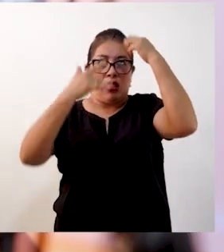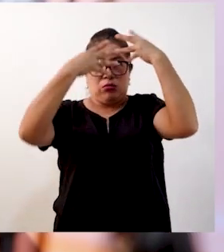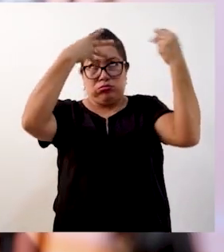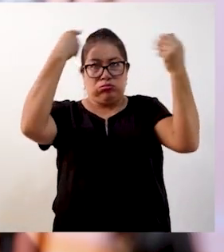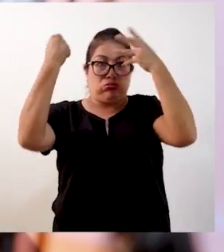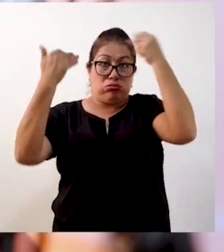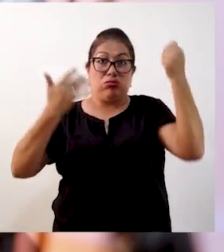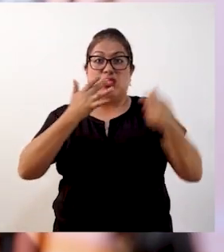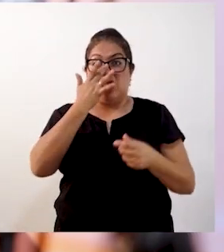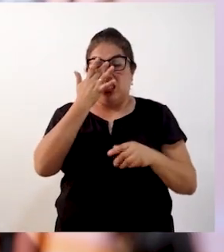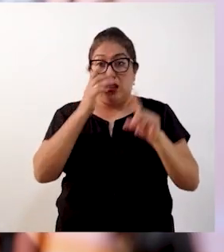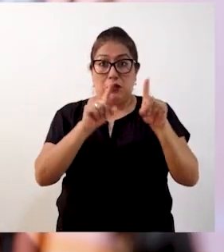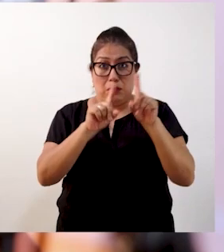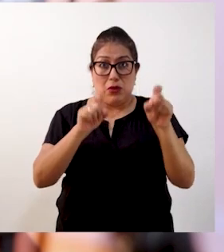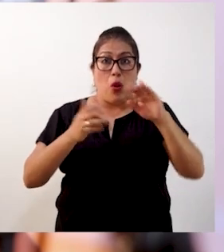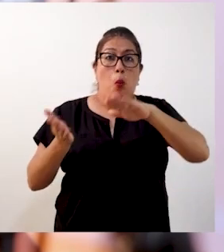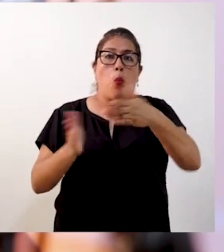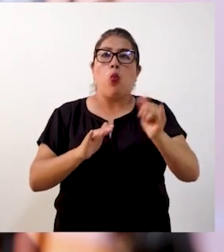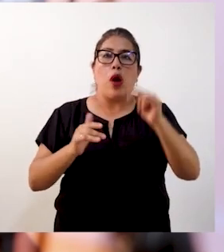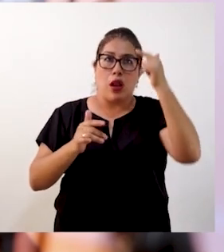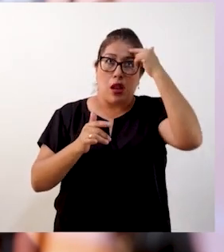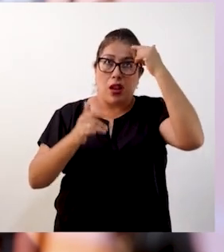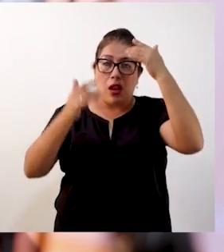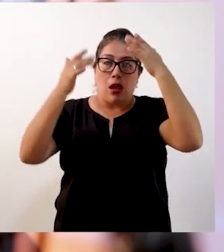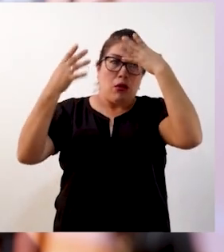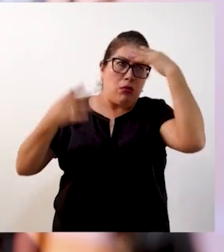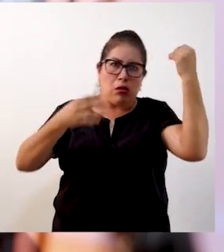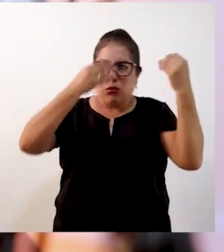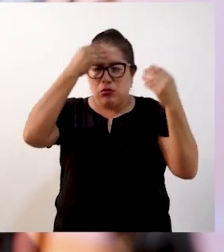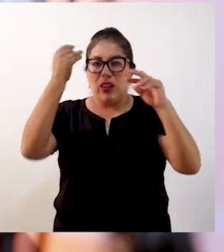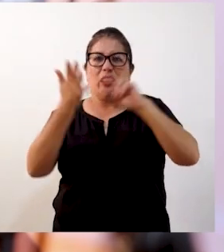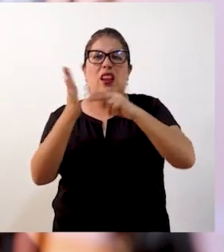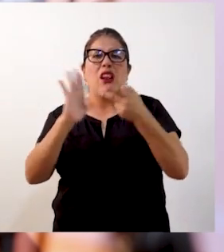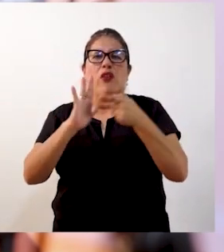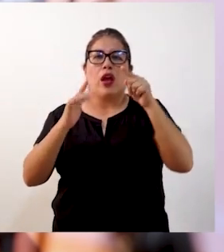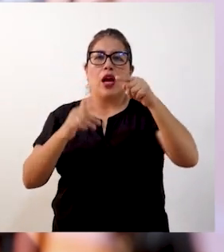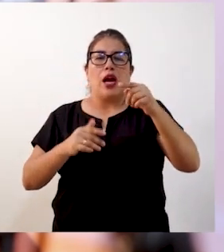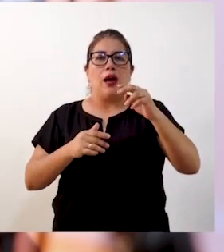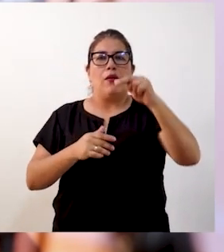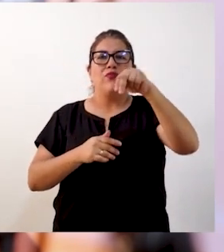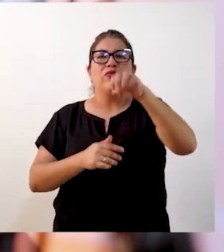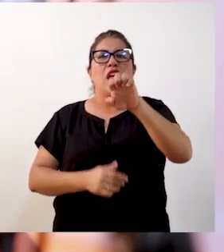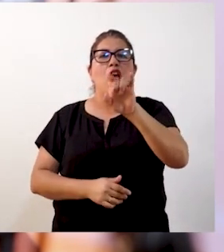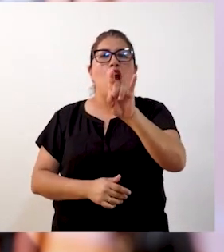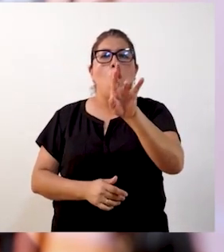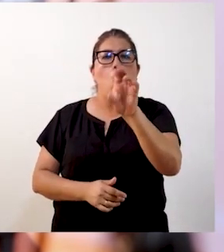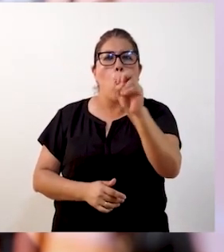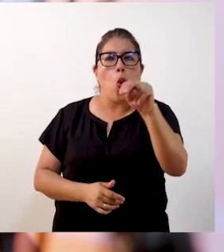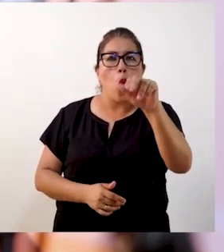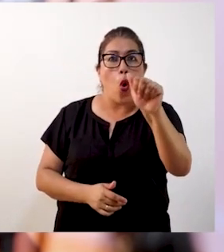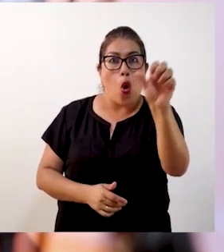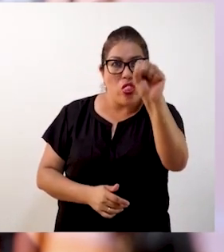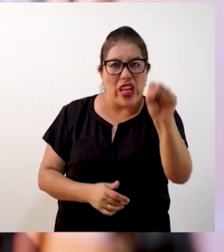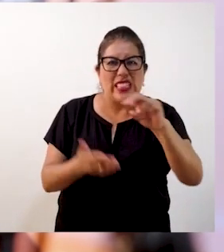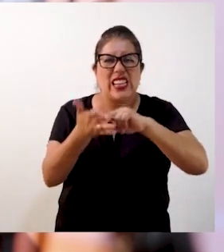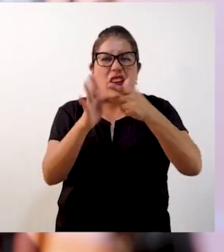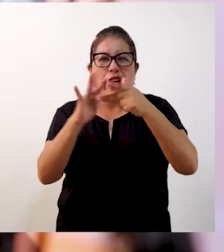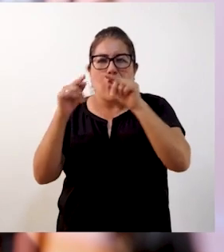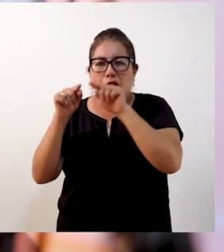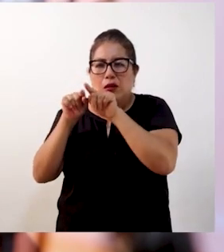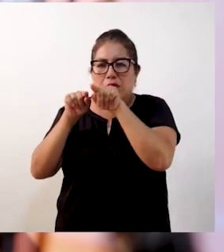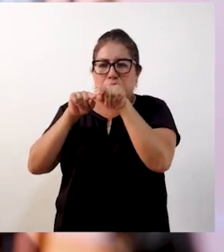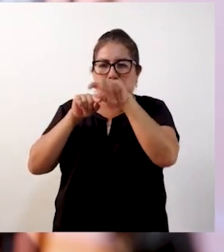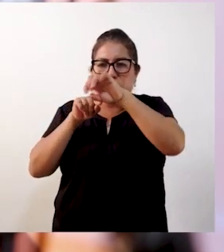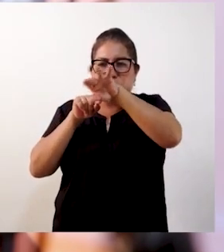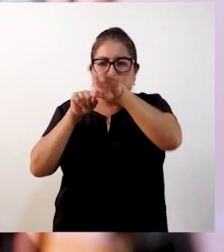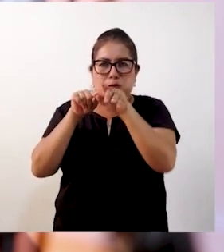es muerte de las neuronas. Las neuronas son las células del cerebro que cuando mueren ya no hay